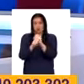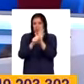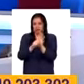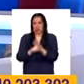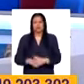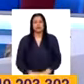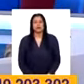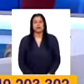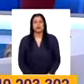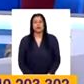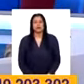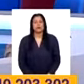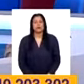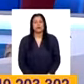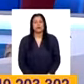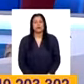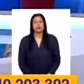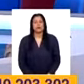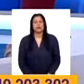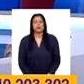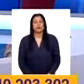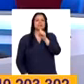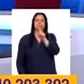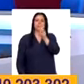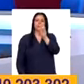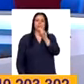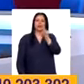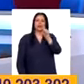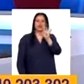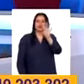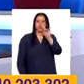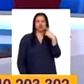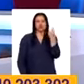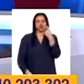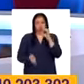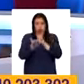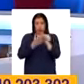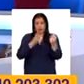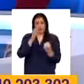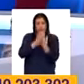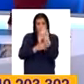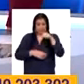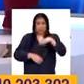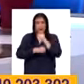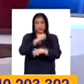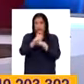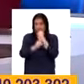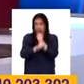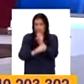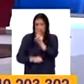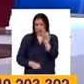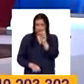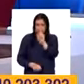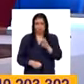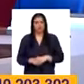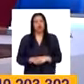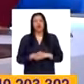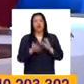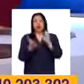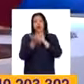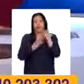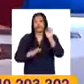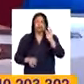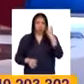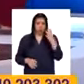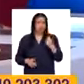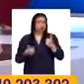empezó, con 1.018 fallecidos solo en el mes de septiembre del 2021. En el mes 4, que es el mes